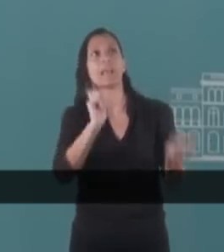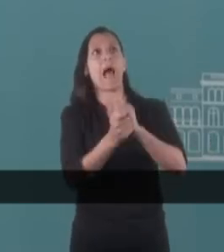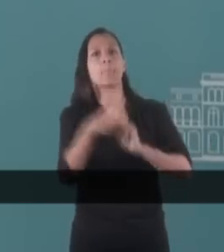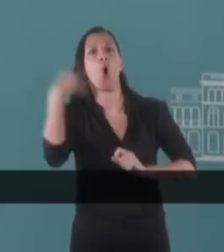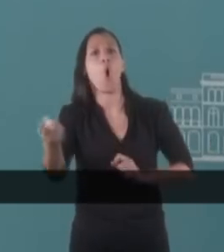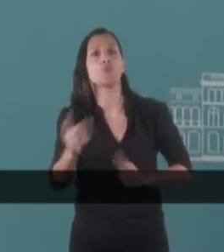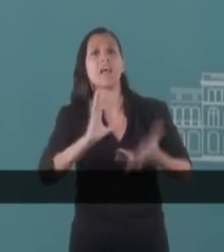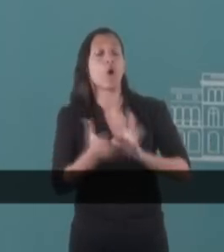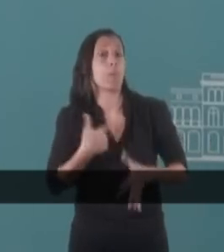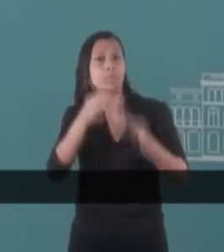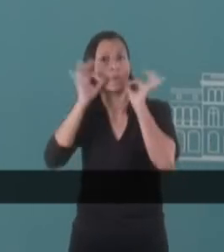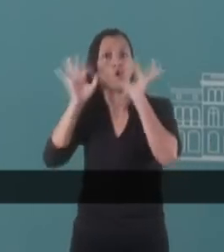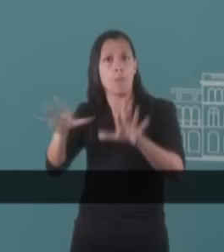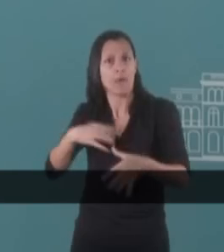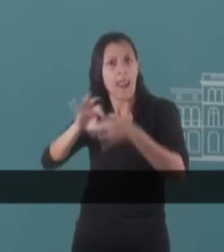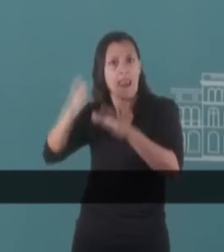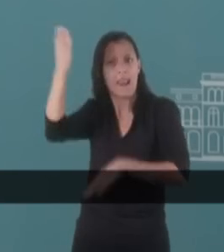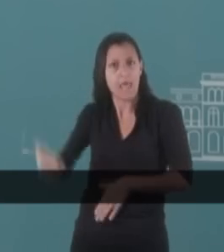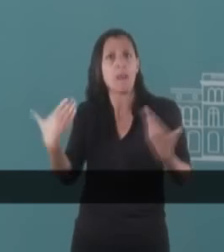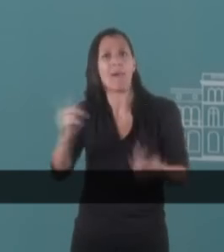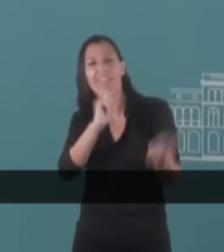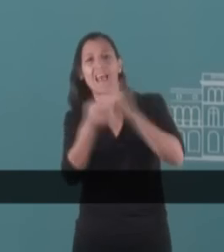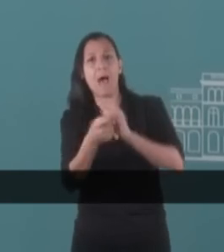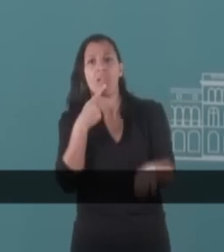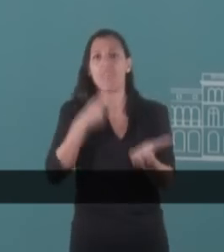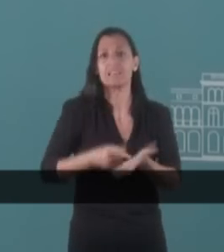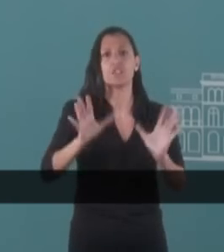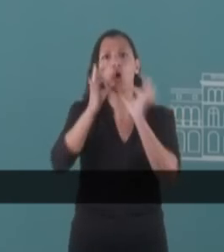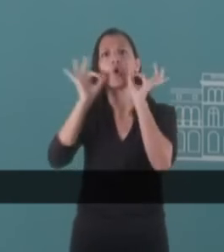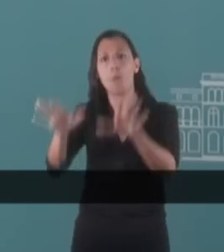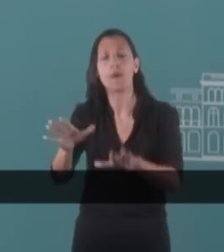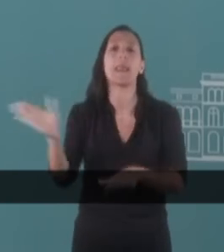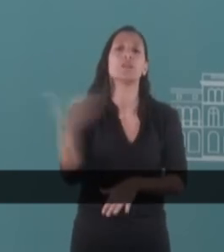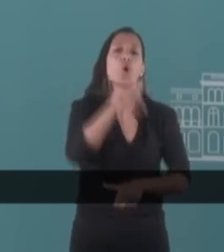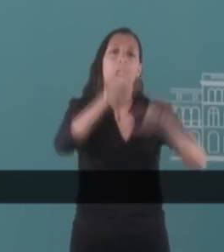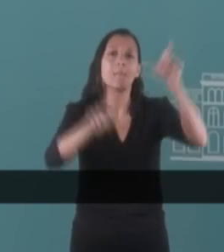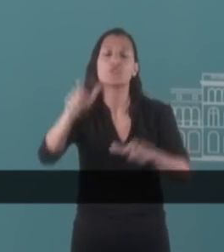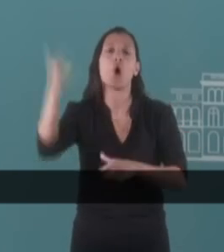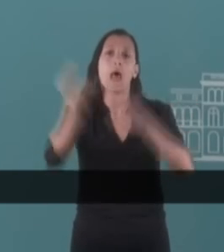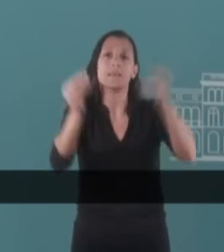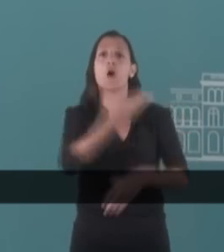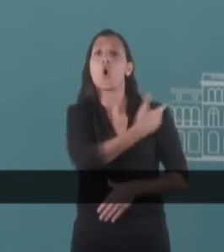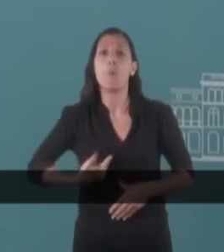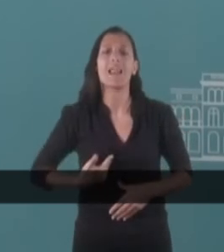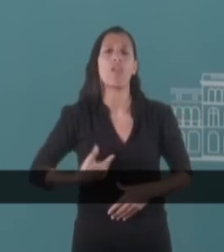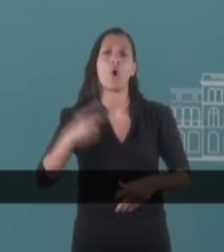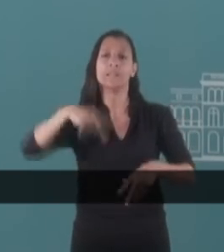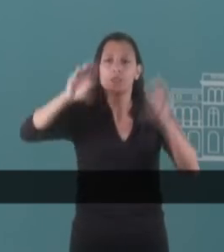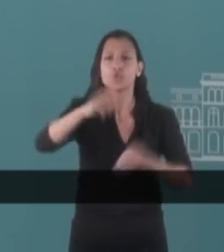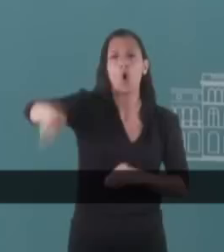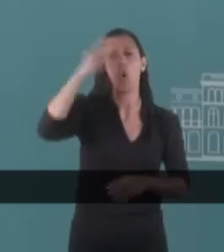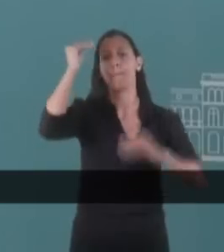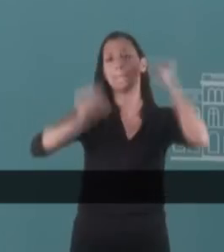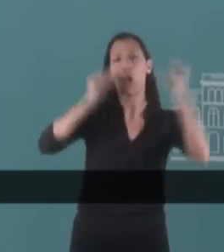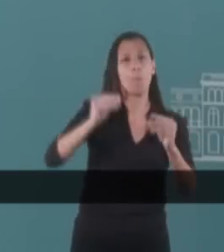Por supuesto, la mayoría de los gobernadores comparte la preocupación con respecto al accionar de la Corte Suprema, con respecto a